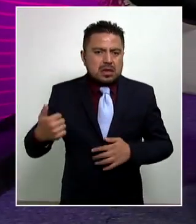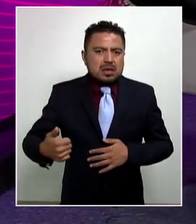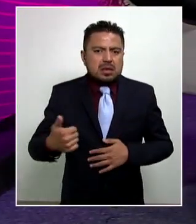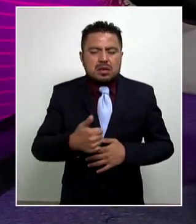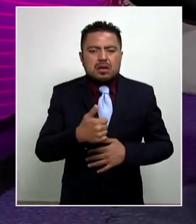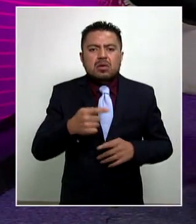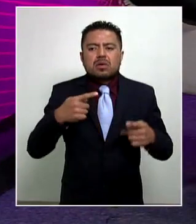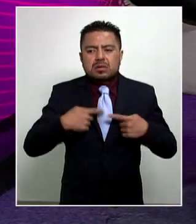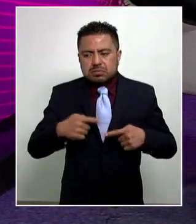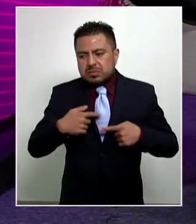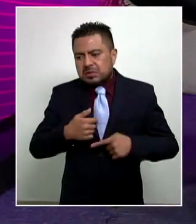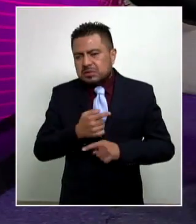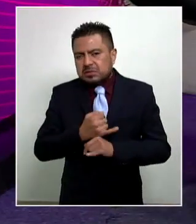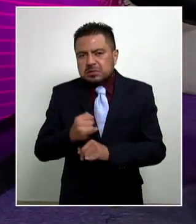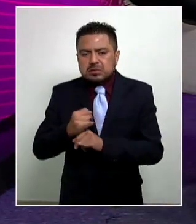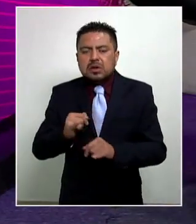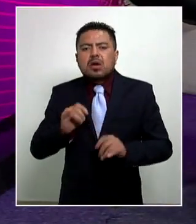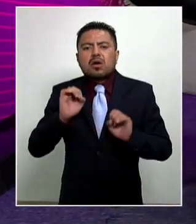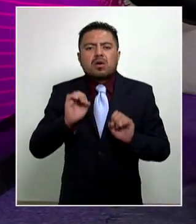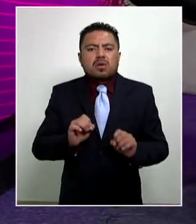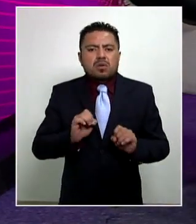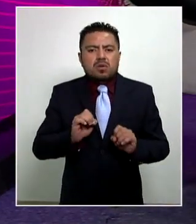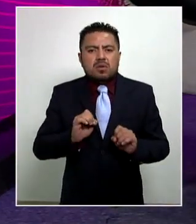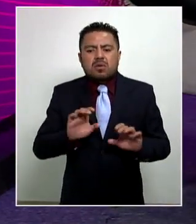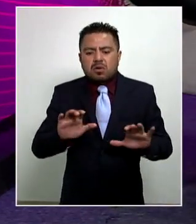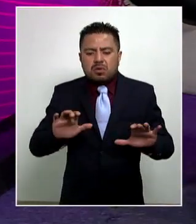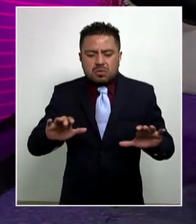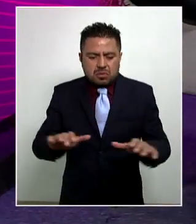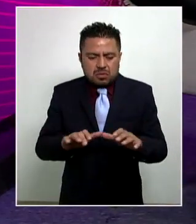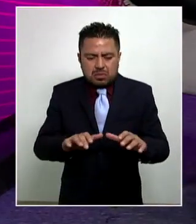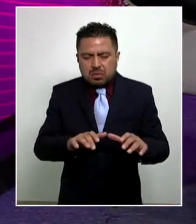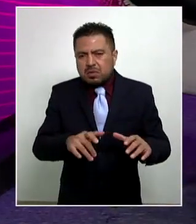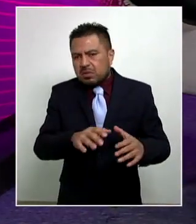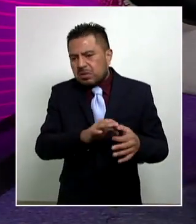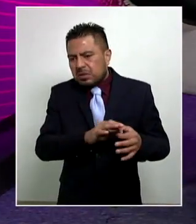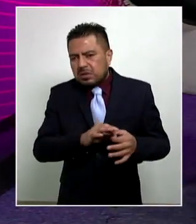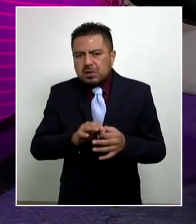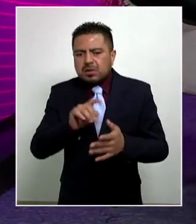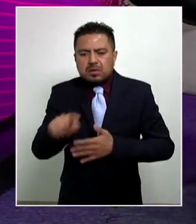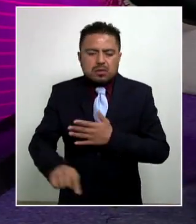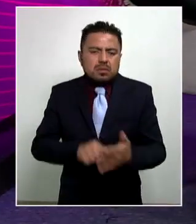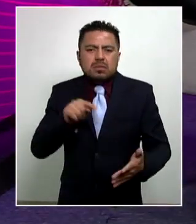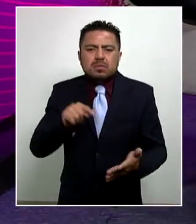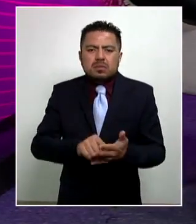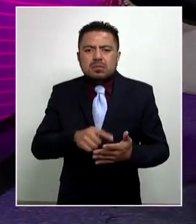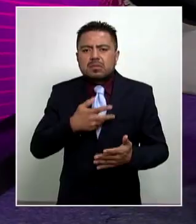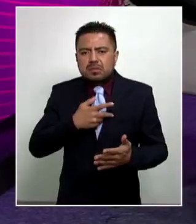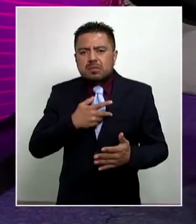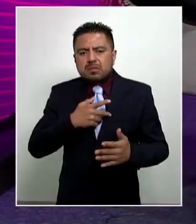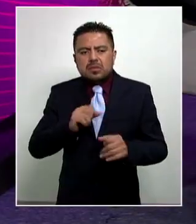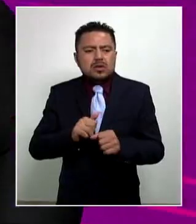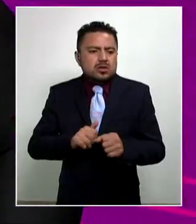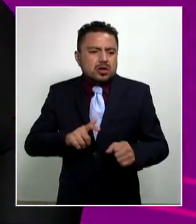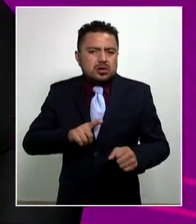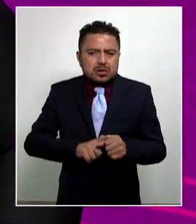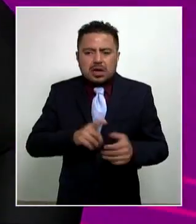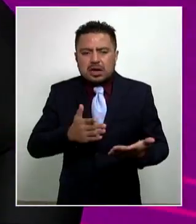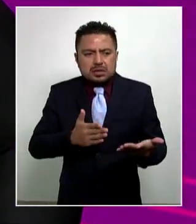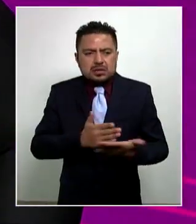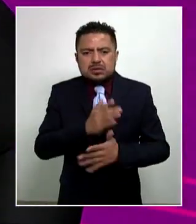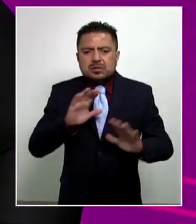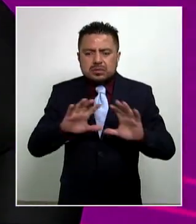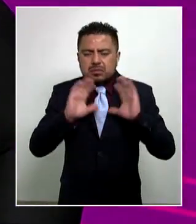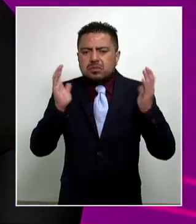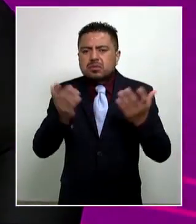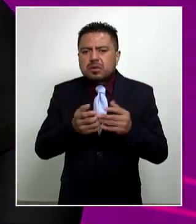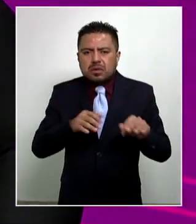de una persona y probablemente de una colectividad en ciertos espacios en la escala social, en el acceso al mundo